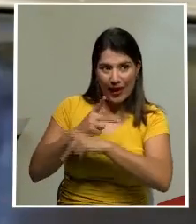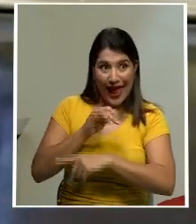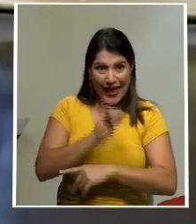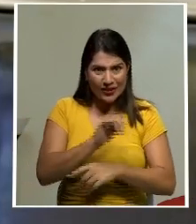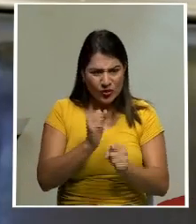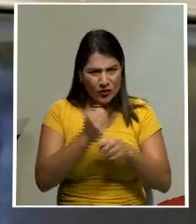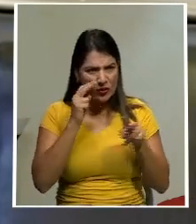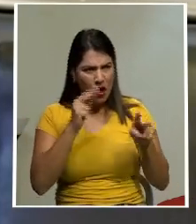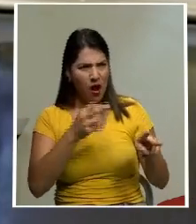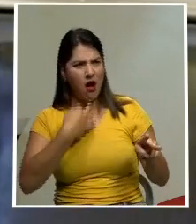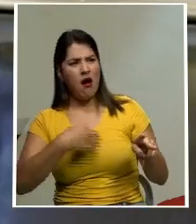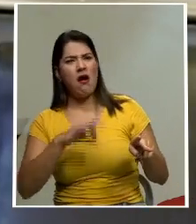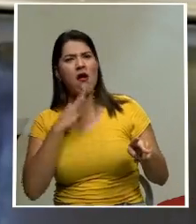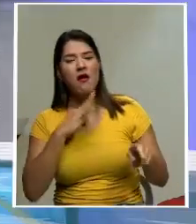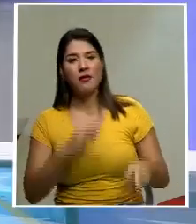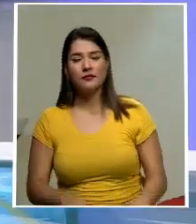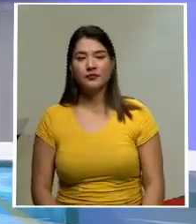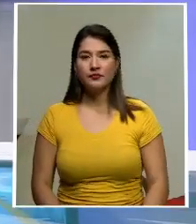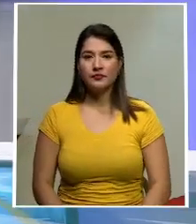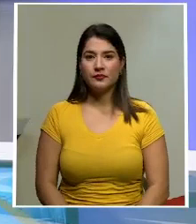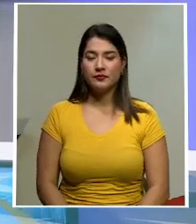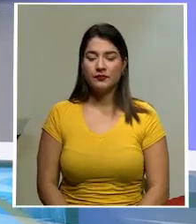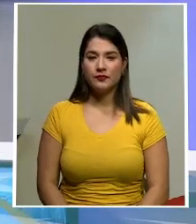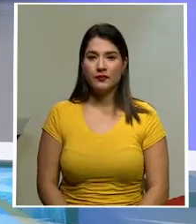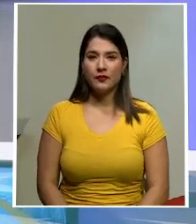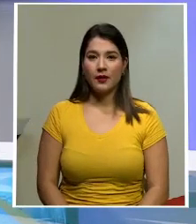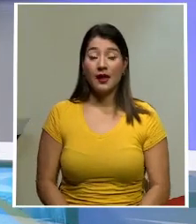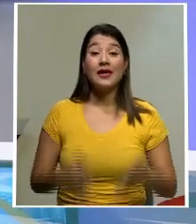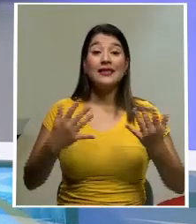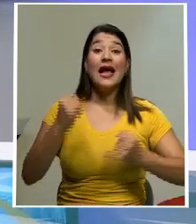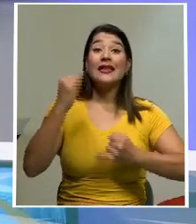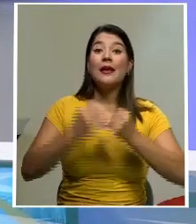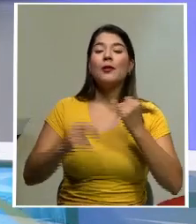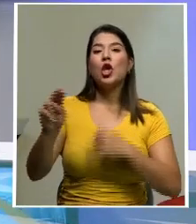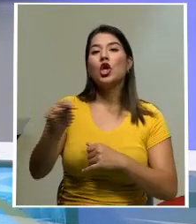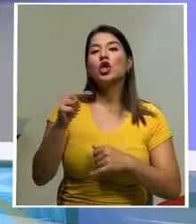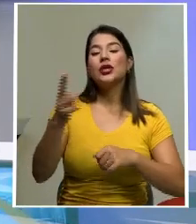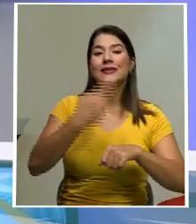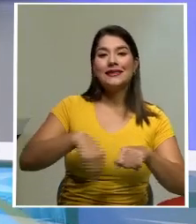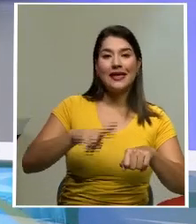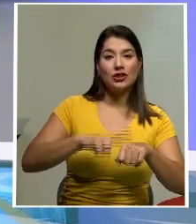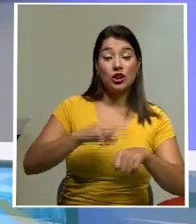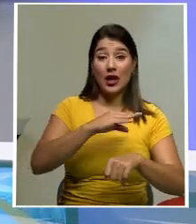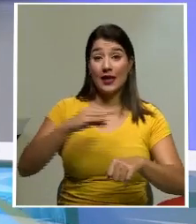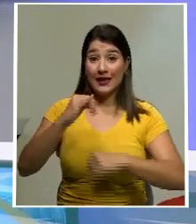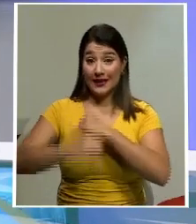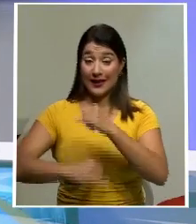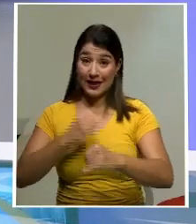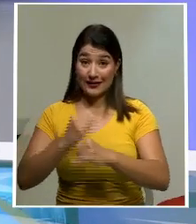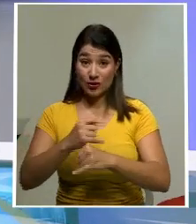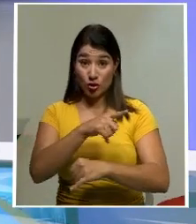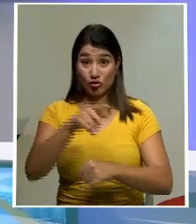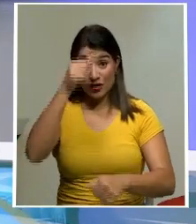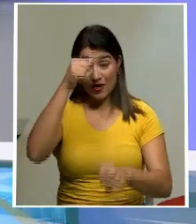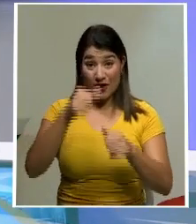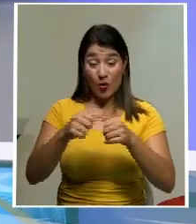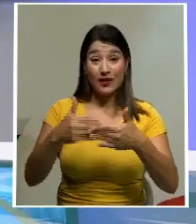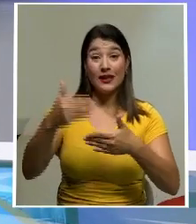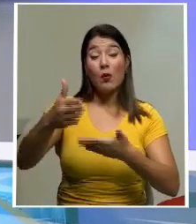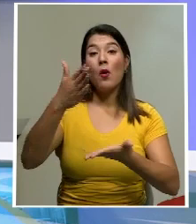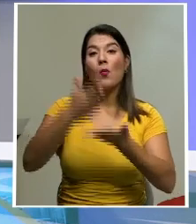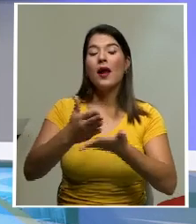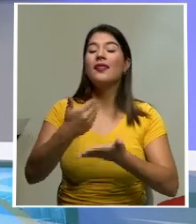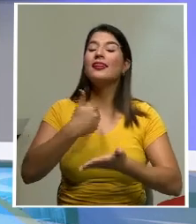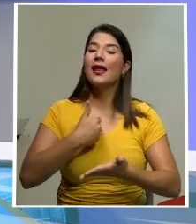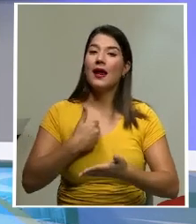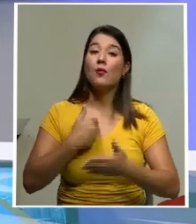causaron indignación en el país. Hasta aquí las noticias nacionales e internacionales. Recuerde que al volver de la pausa